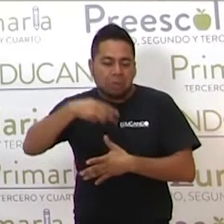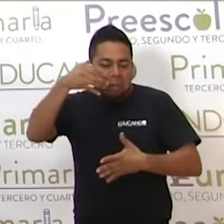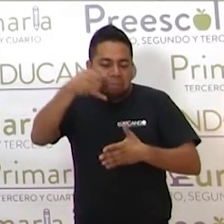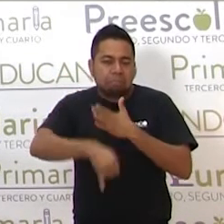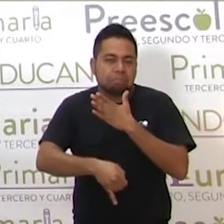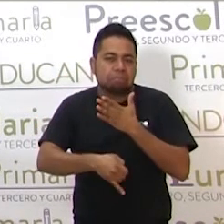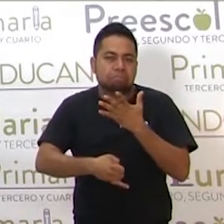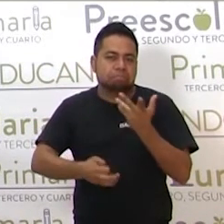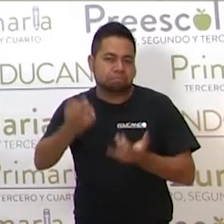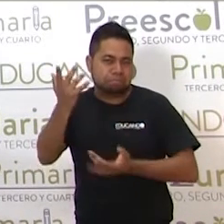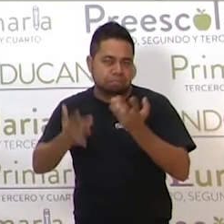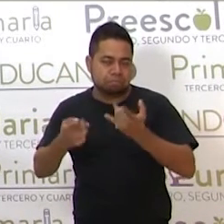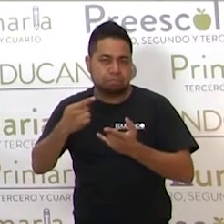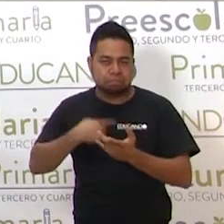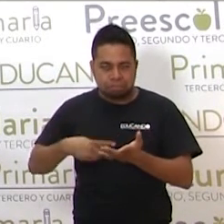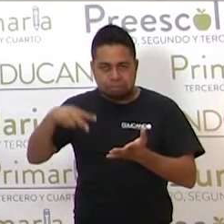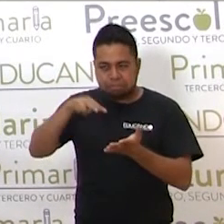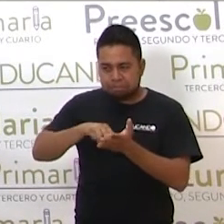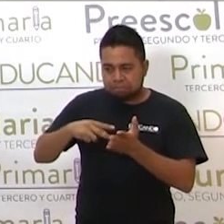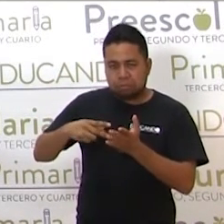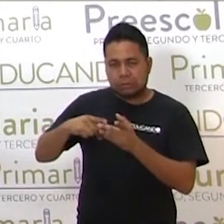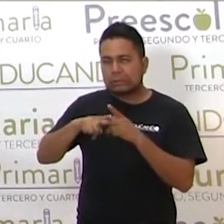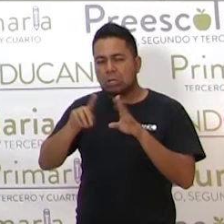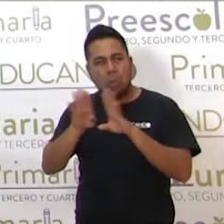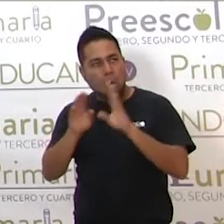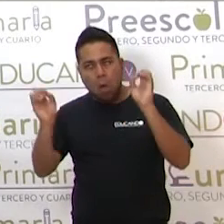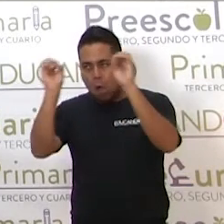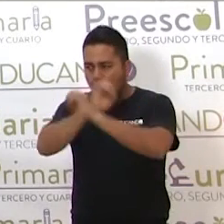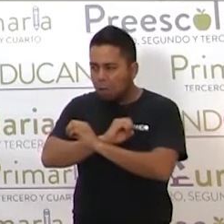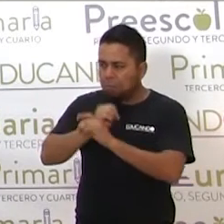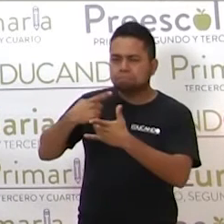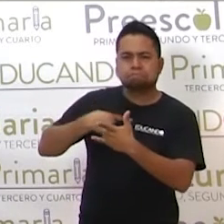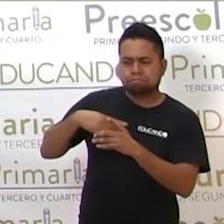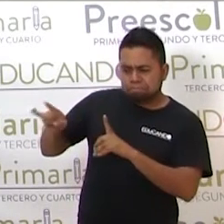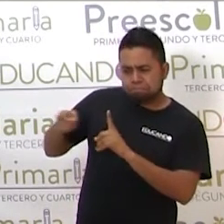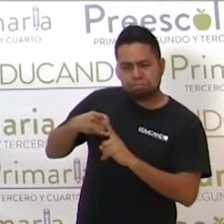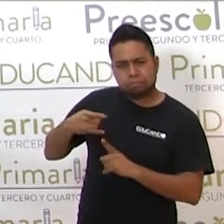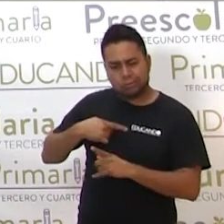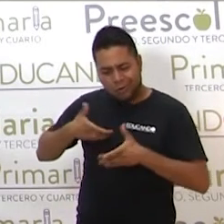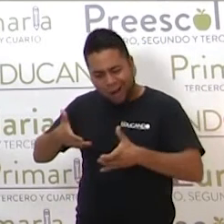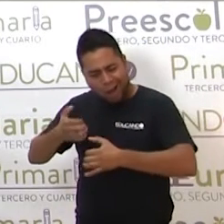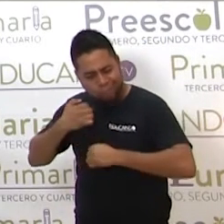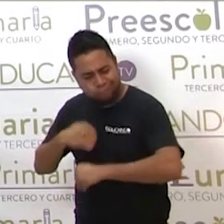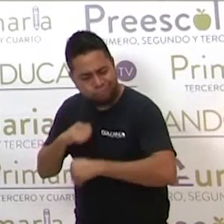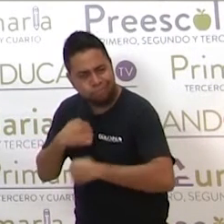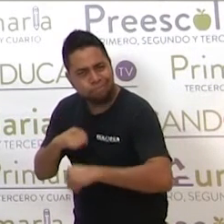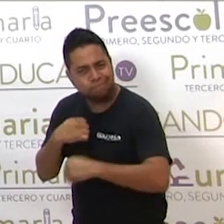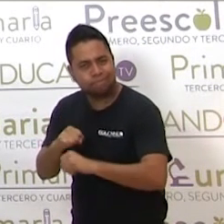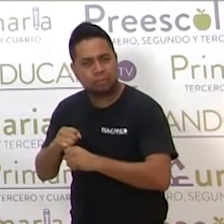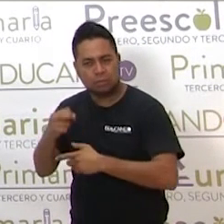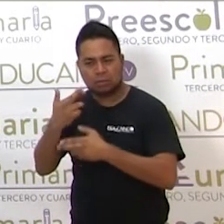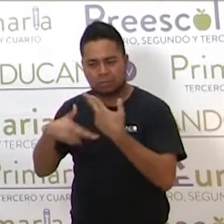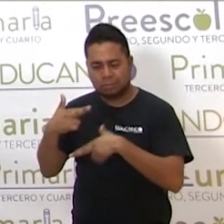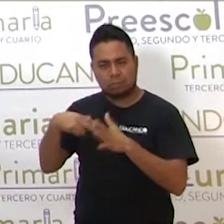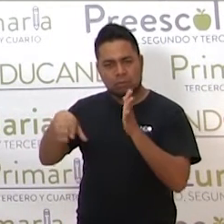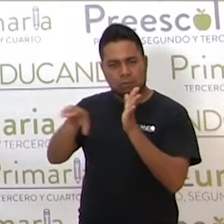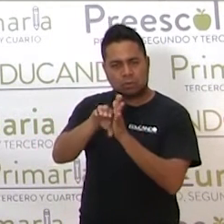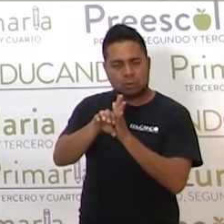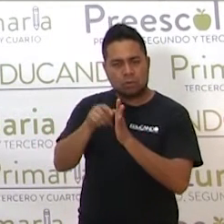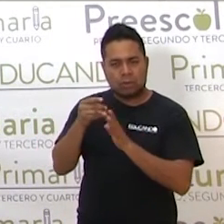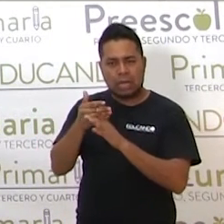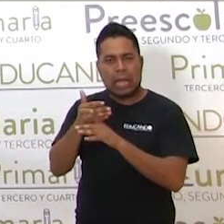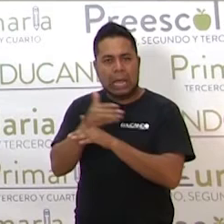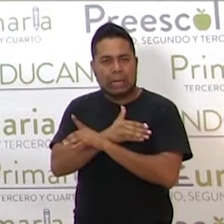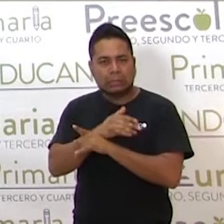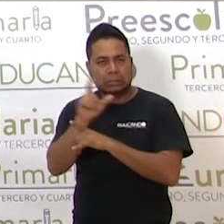Yo me levanto y salgo de mi cuarto cuando todavía está oscuras. Barro la calle y me meto otra vez en mi cuarto antes de que me agarre la